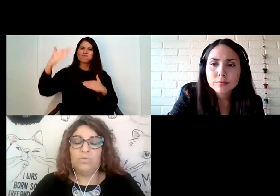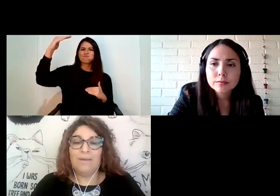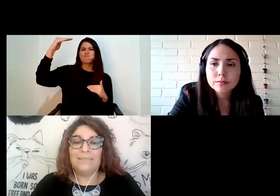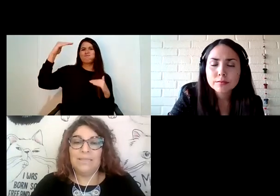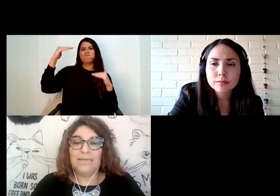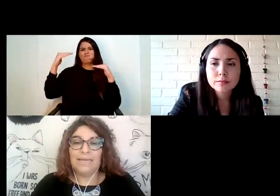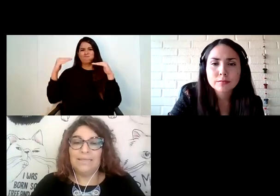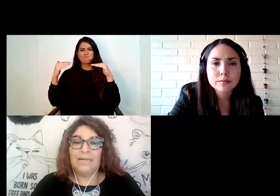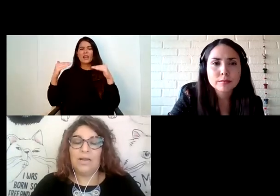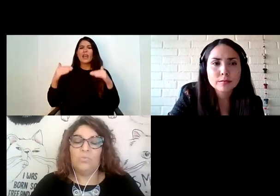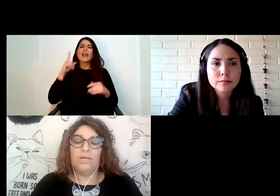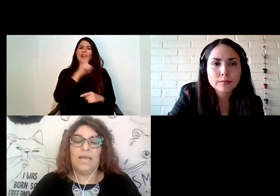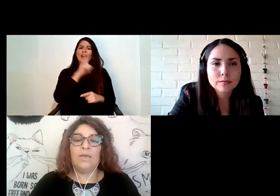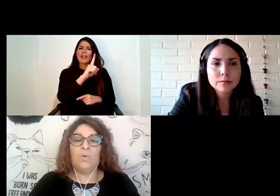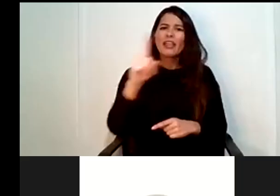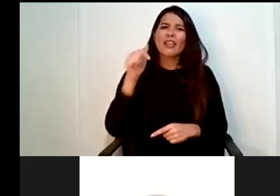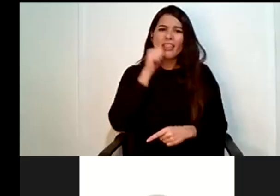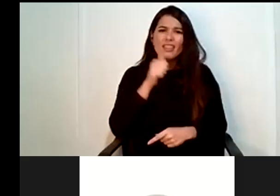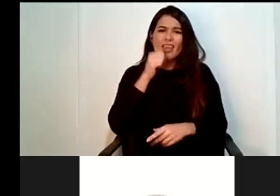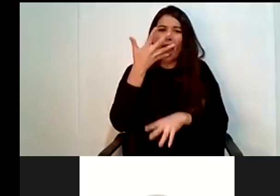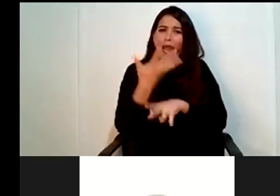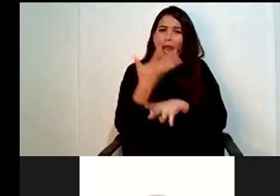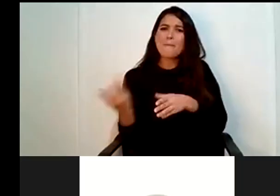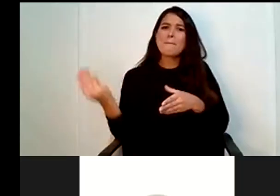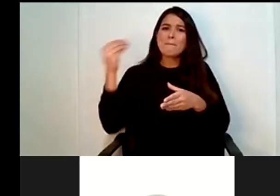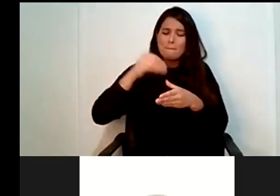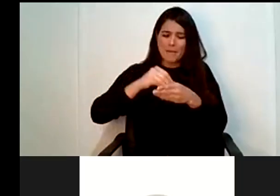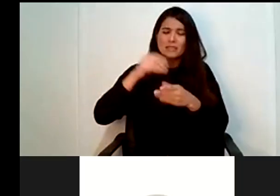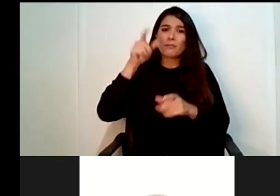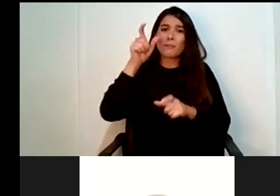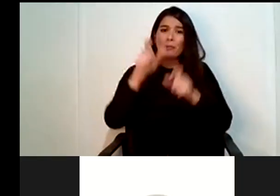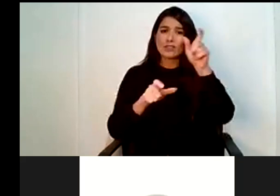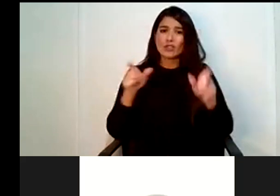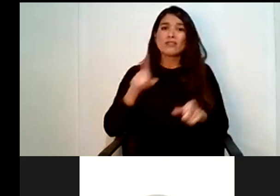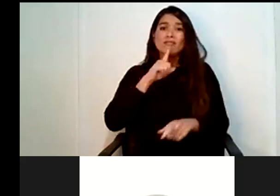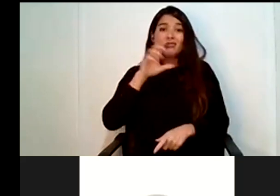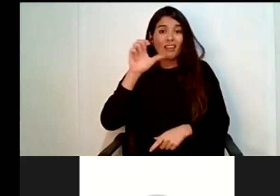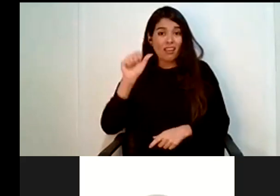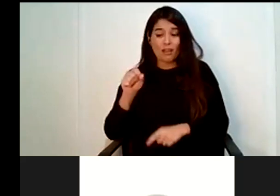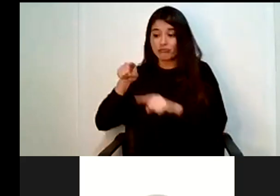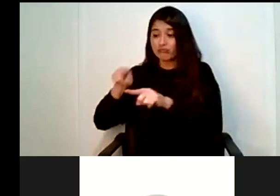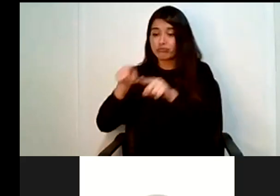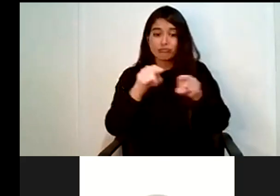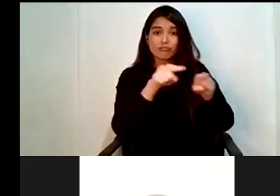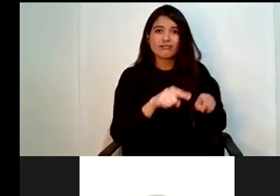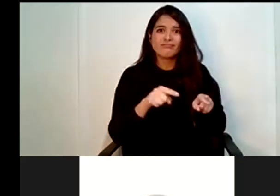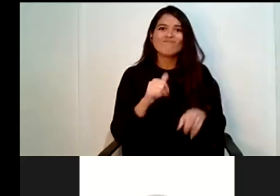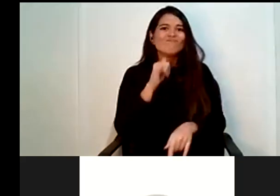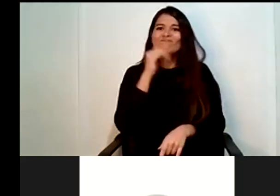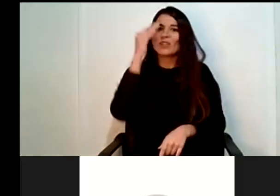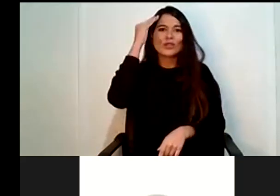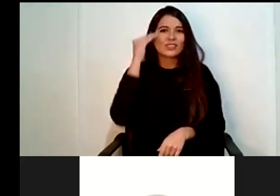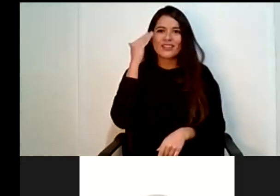tenemos más integrantes en las comunidades educativas que están dentro del espectro y no sabemos cómo trabajar con